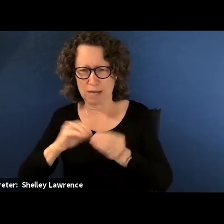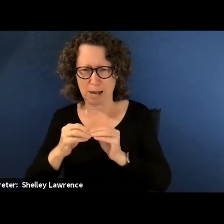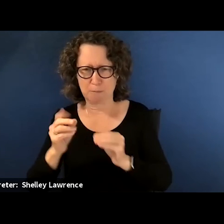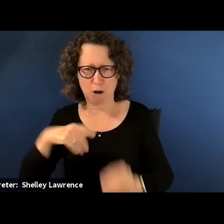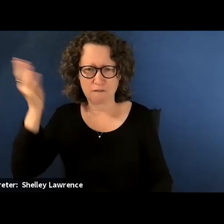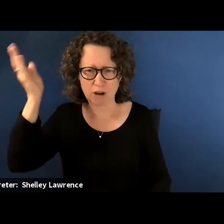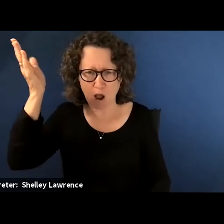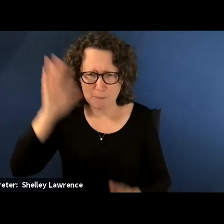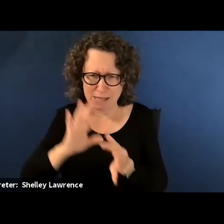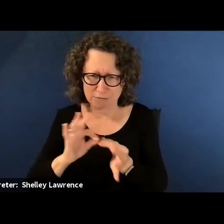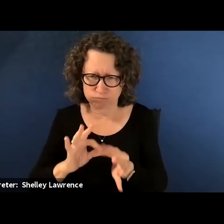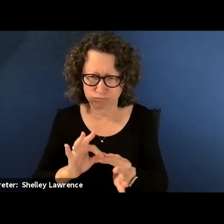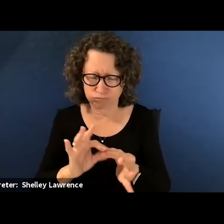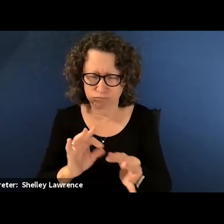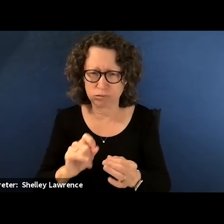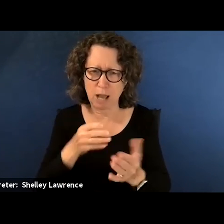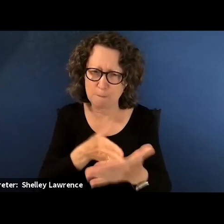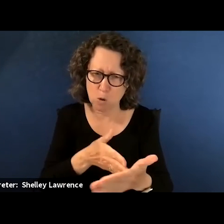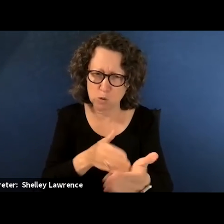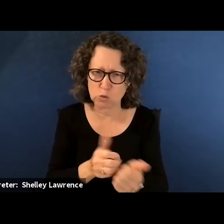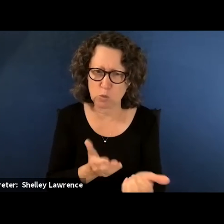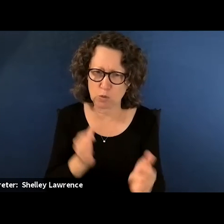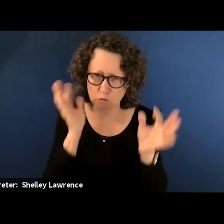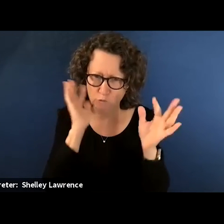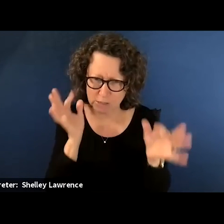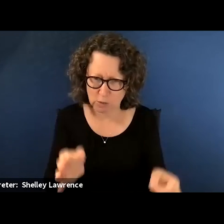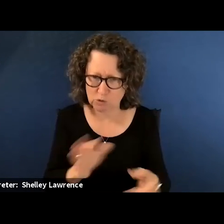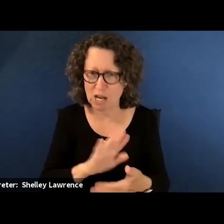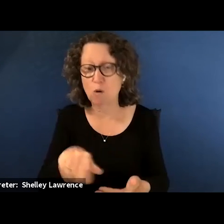antelación antes de esta reunión.